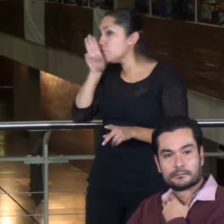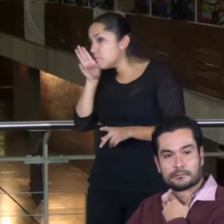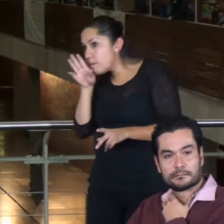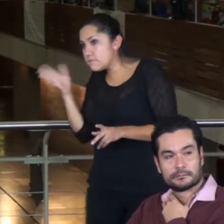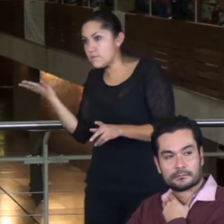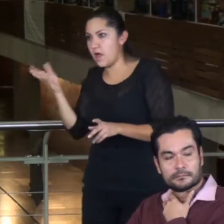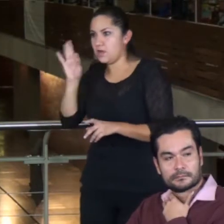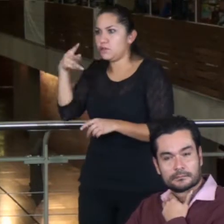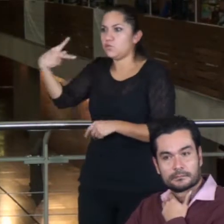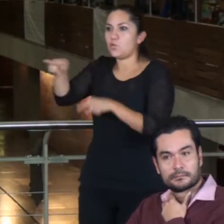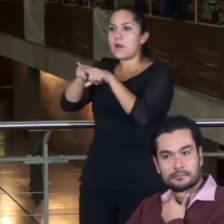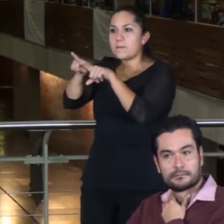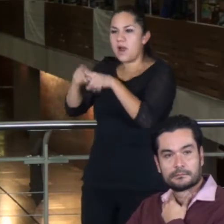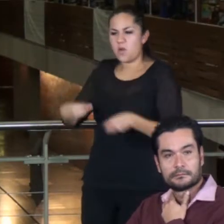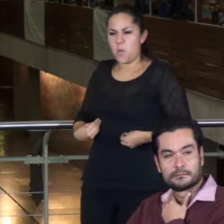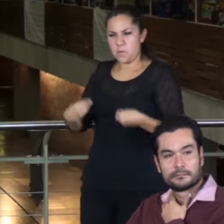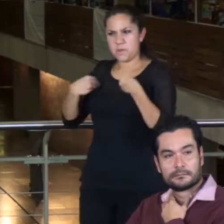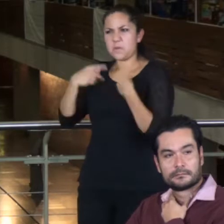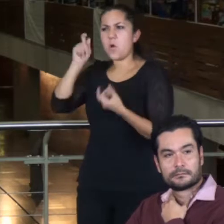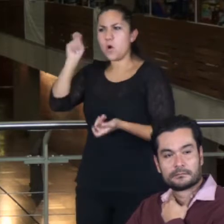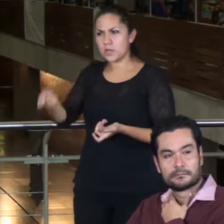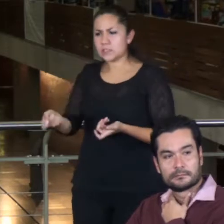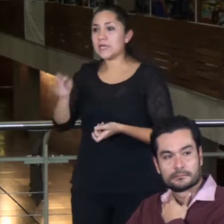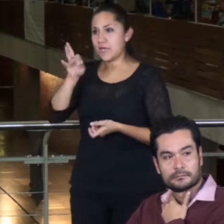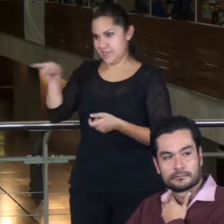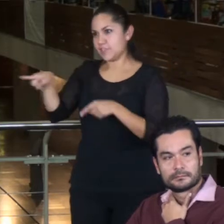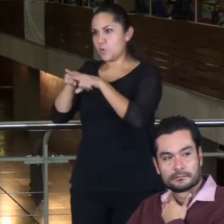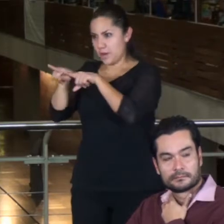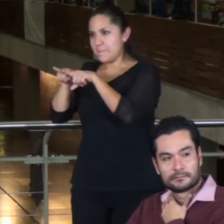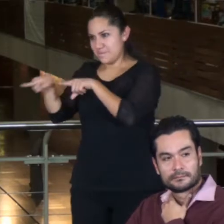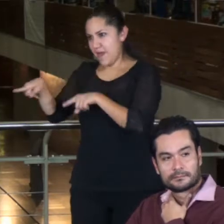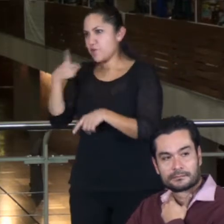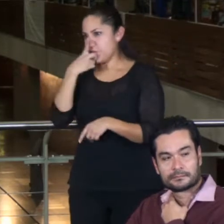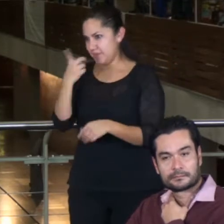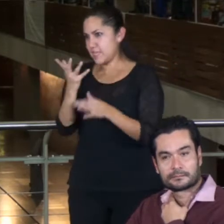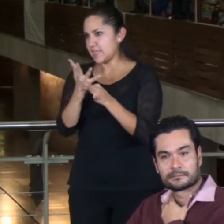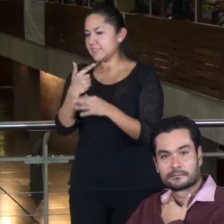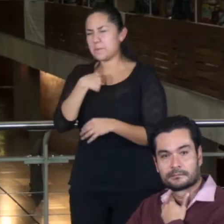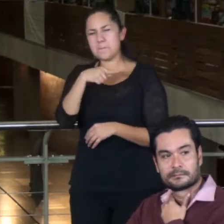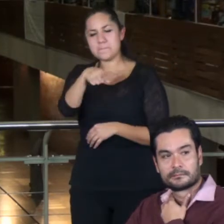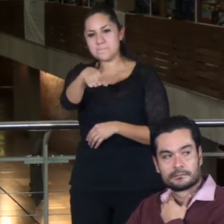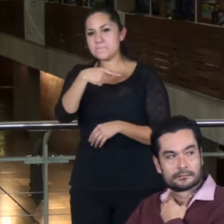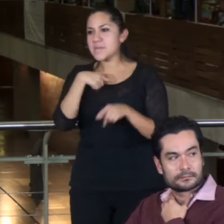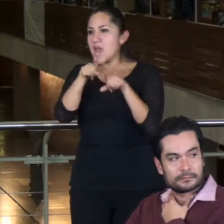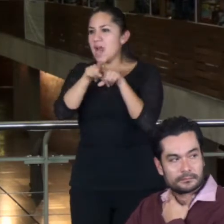hermano aunque siga pensando que tiene el mejor hermanito que pudo haber tenido